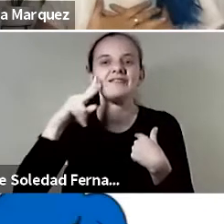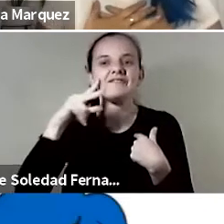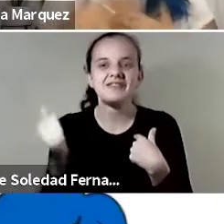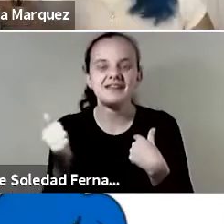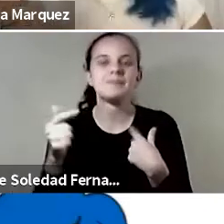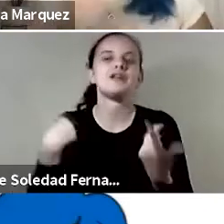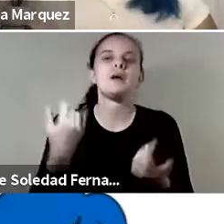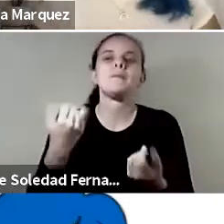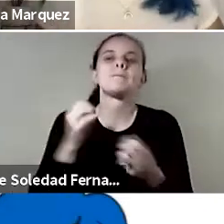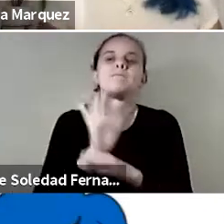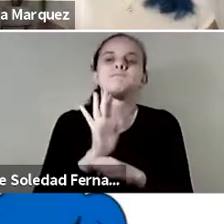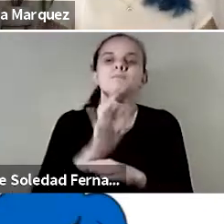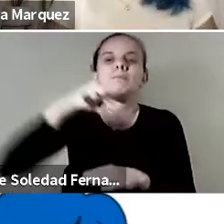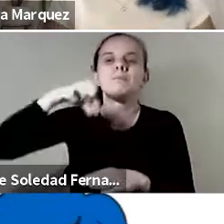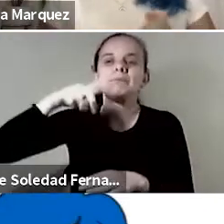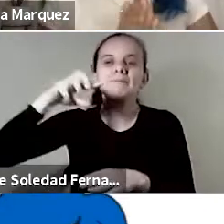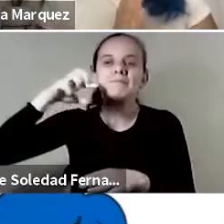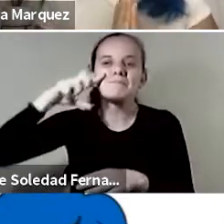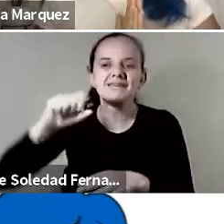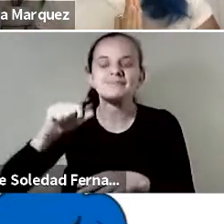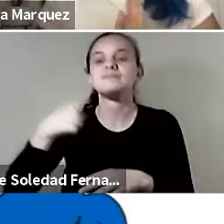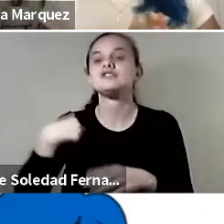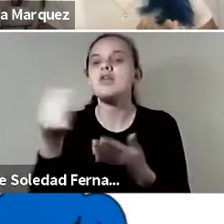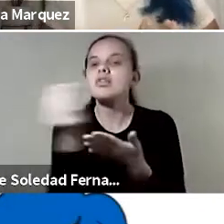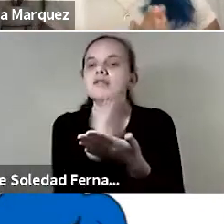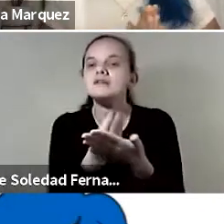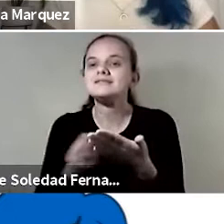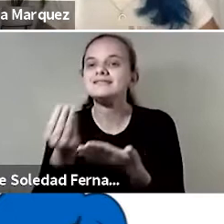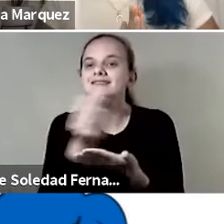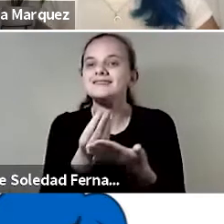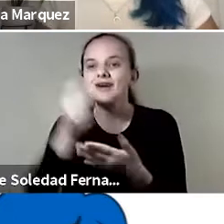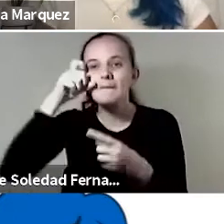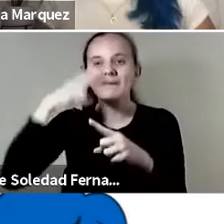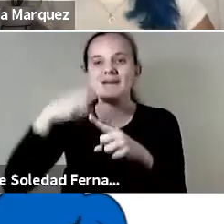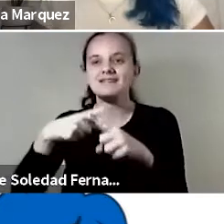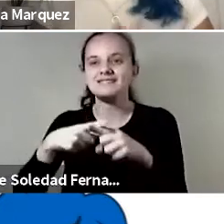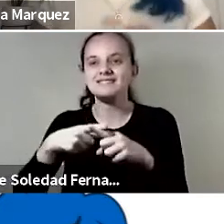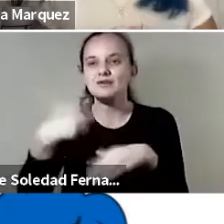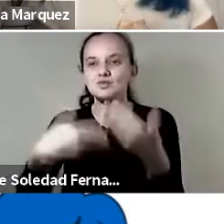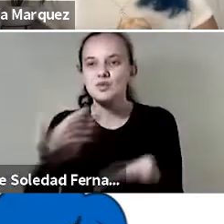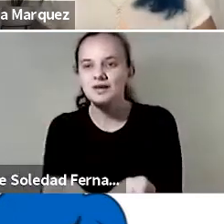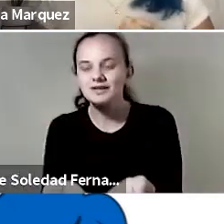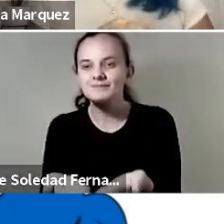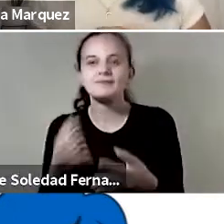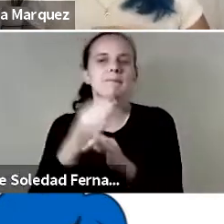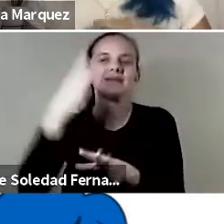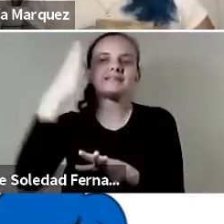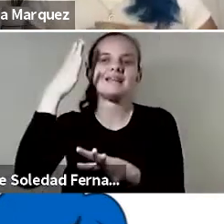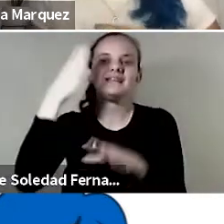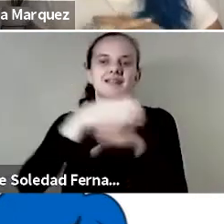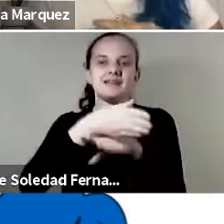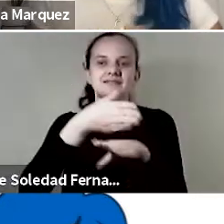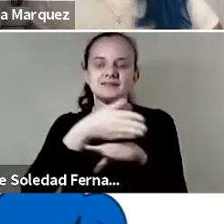mí y Susana Paller. Entonces les cuento un poco de mí. Soy Silvia Márquez, todo el mundo me dice Pipi. Soy diseñadora